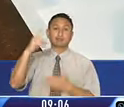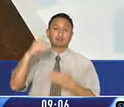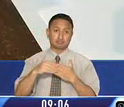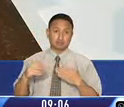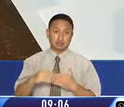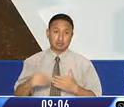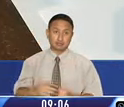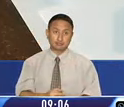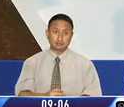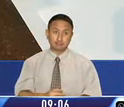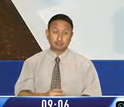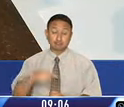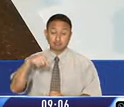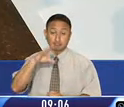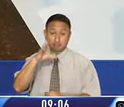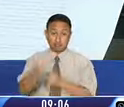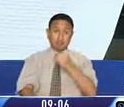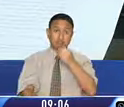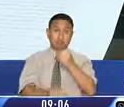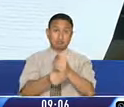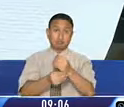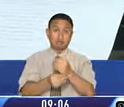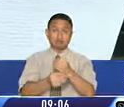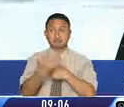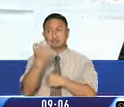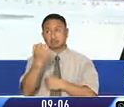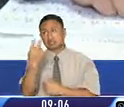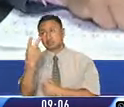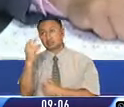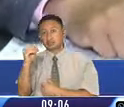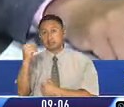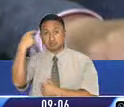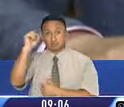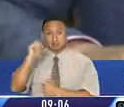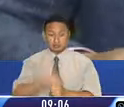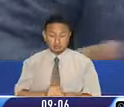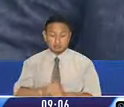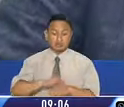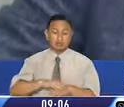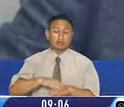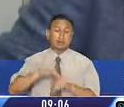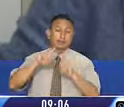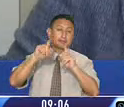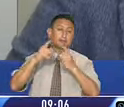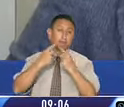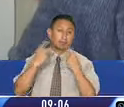a lo que se podría sumar entre 15 y 20 millones por las consultas que